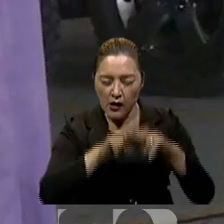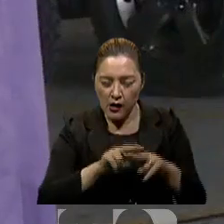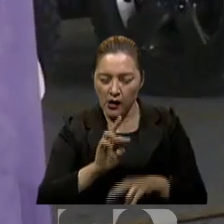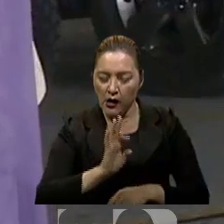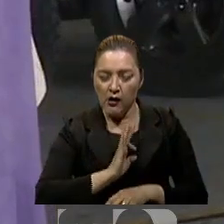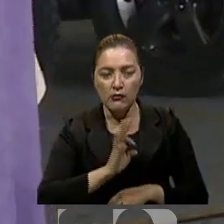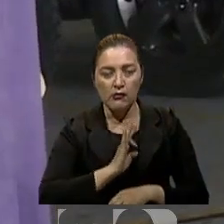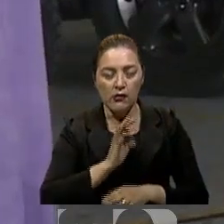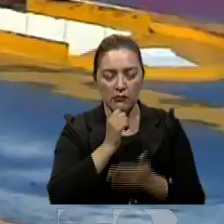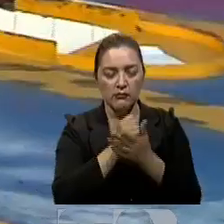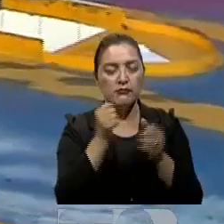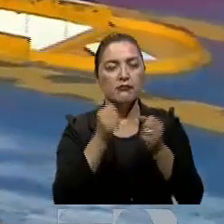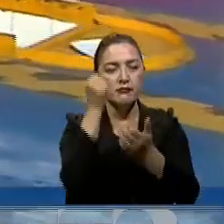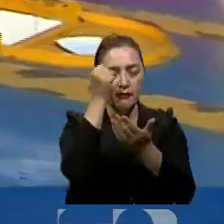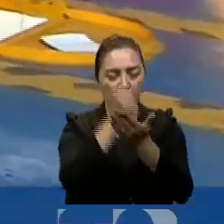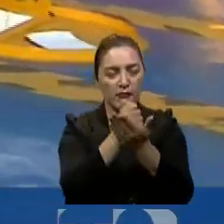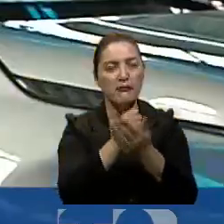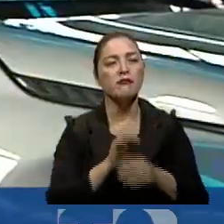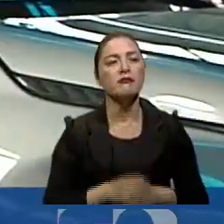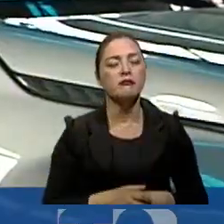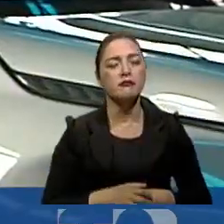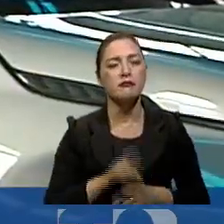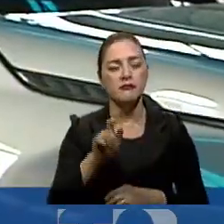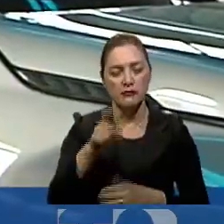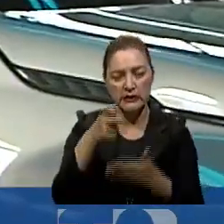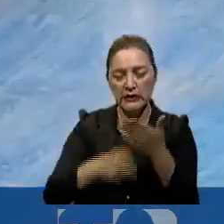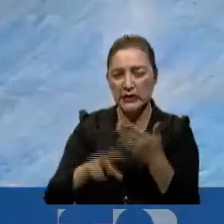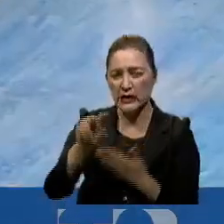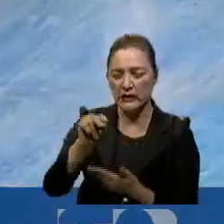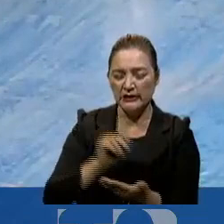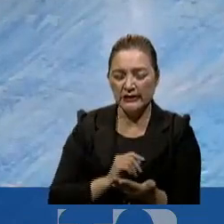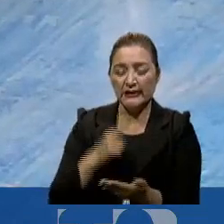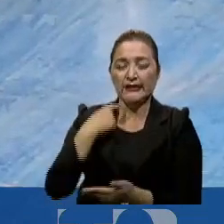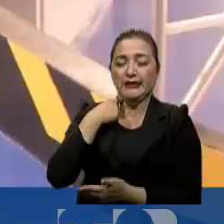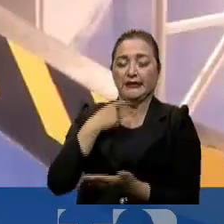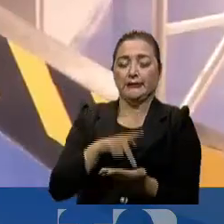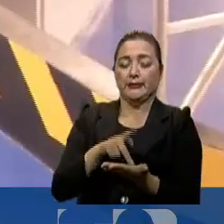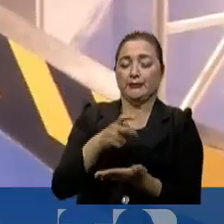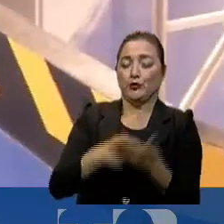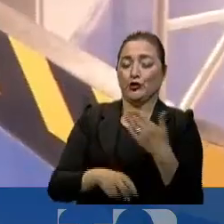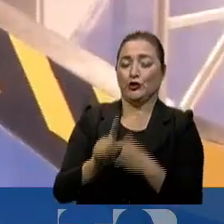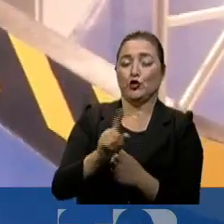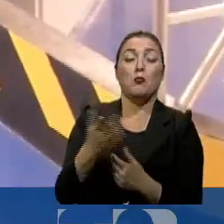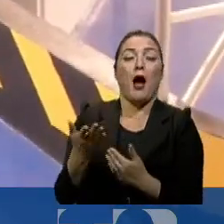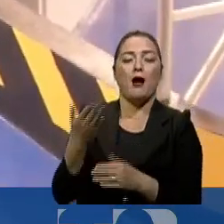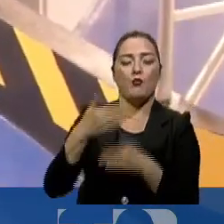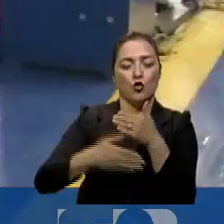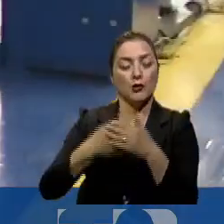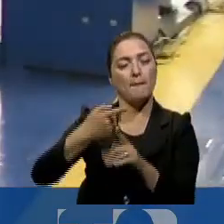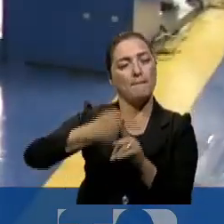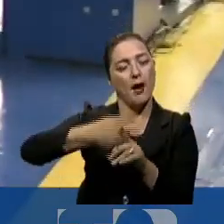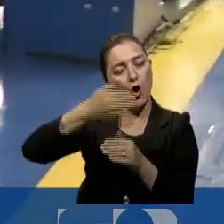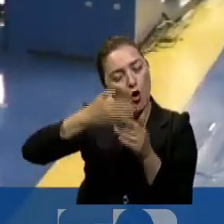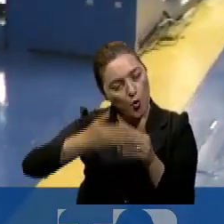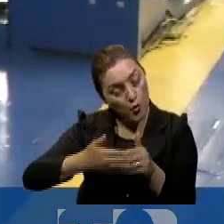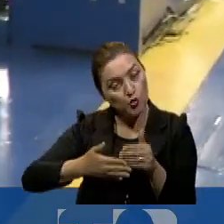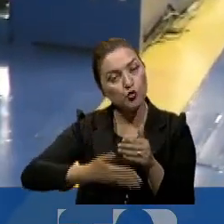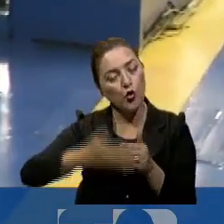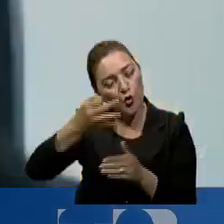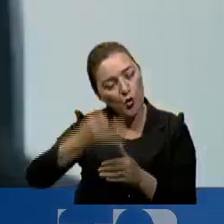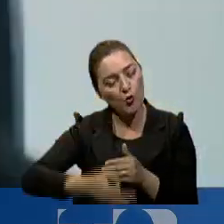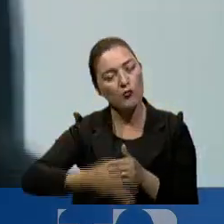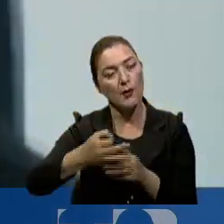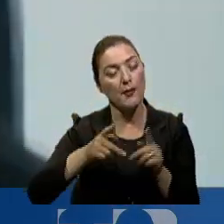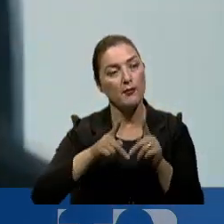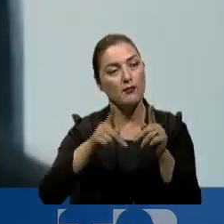matriculados. Recuerde que para evitar la multa debe cumplir con todo el proceso en el mes correspondiente hasta la obtención del permiso de